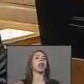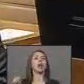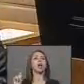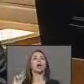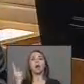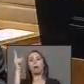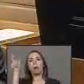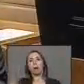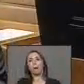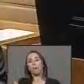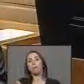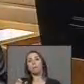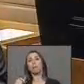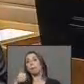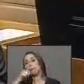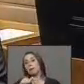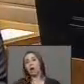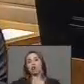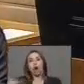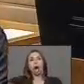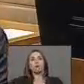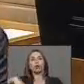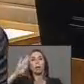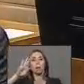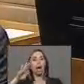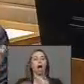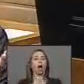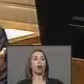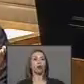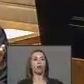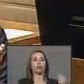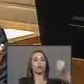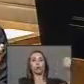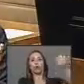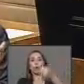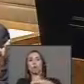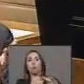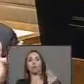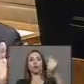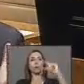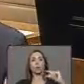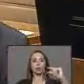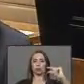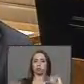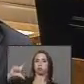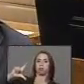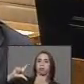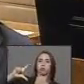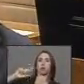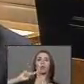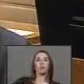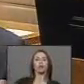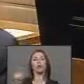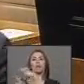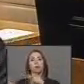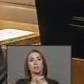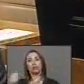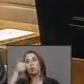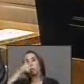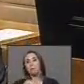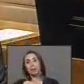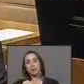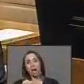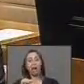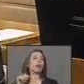se desnivela conceptualmente y doctrinariamente lo que el propio gobierno anunció al inicio de este proceso, que ahora nuevamente serán los privados los que financien